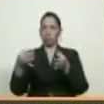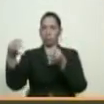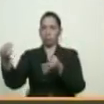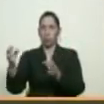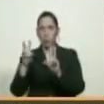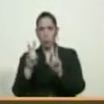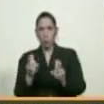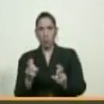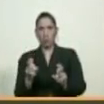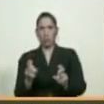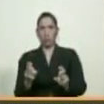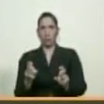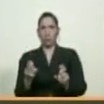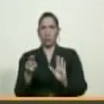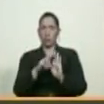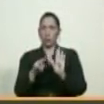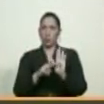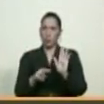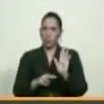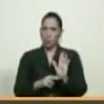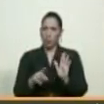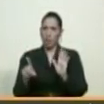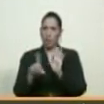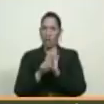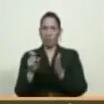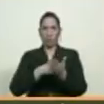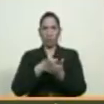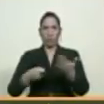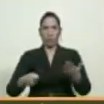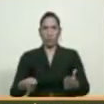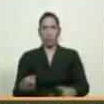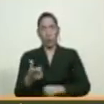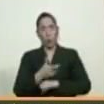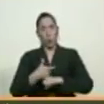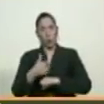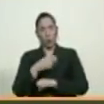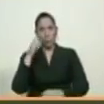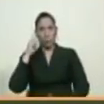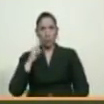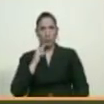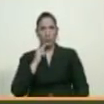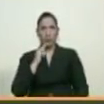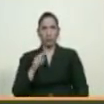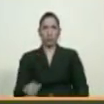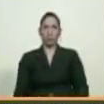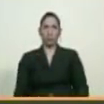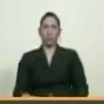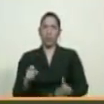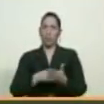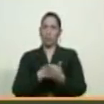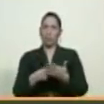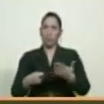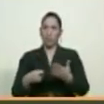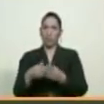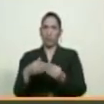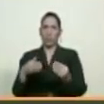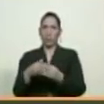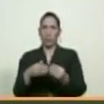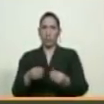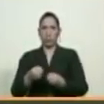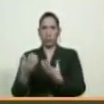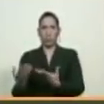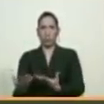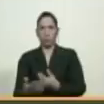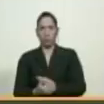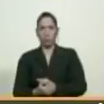nueva norma sobre el ilícito cambiario, el gobierno bolivariano elimina la asignación de divisas.